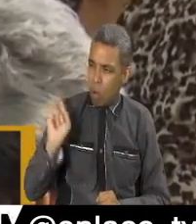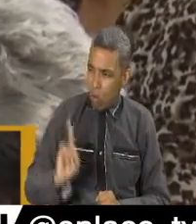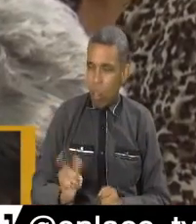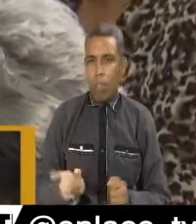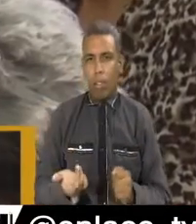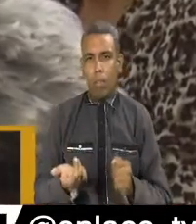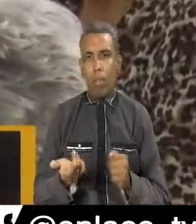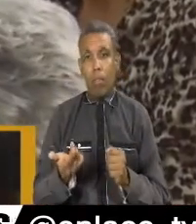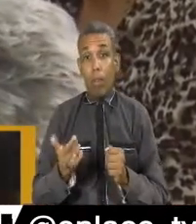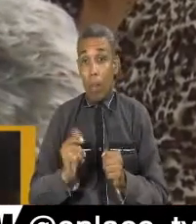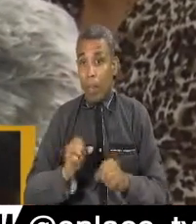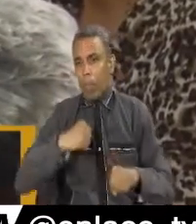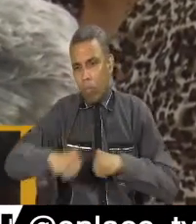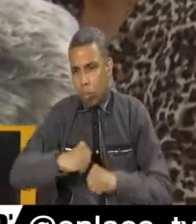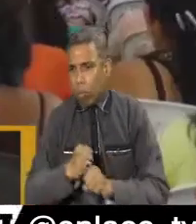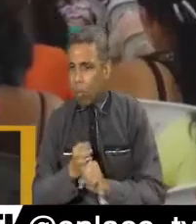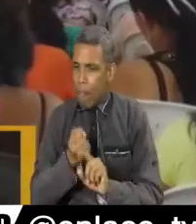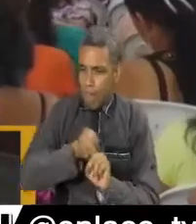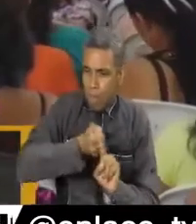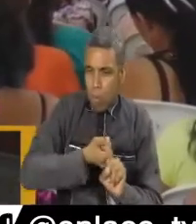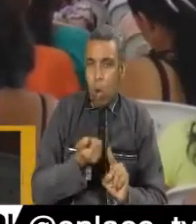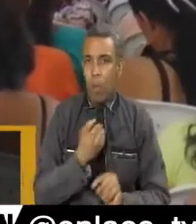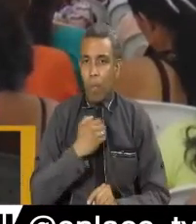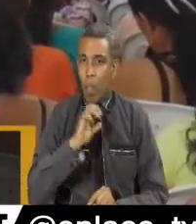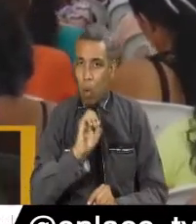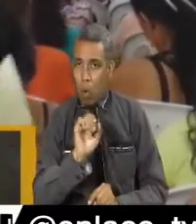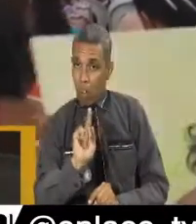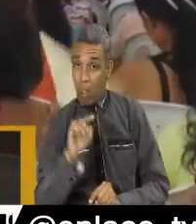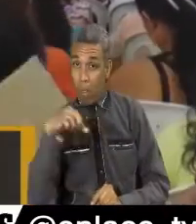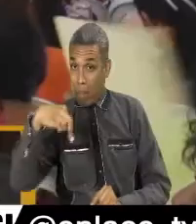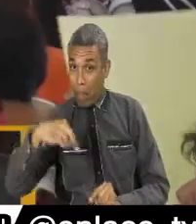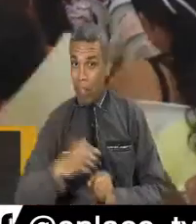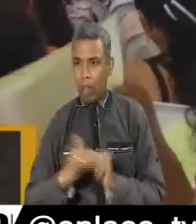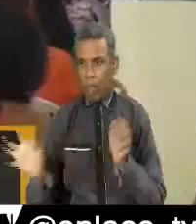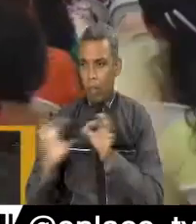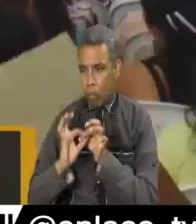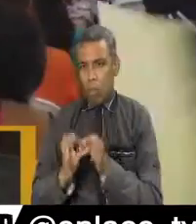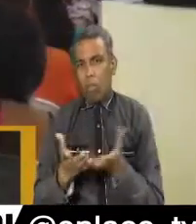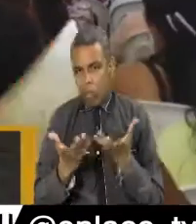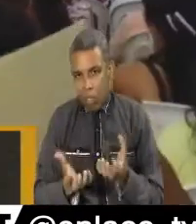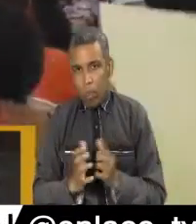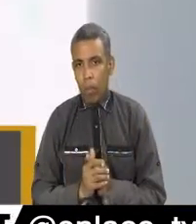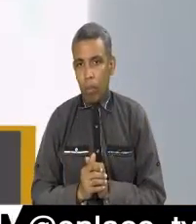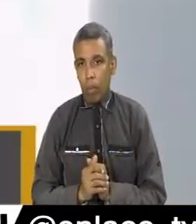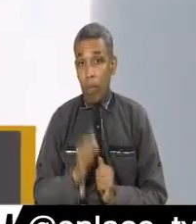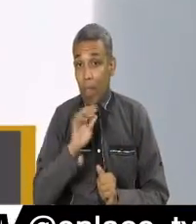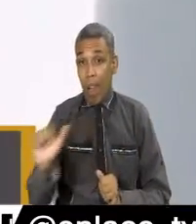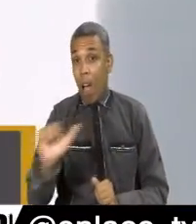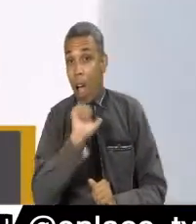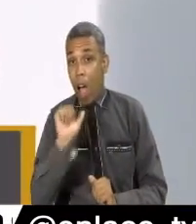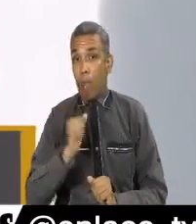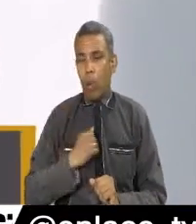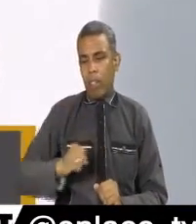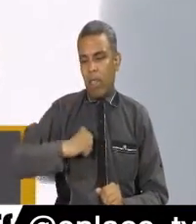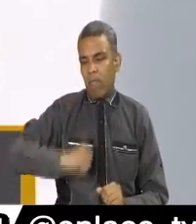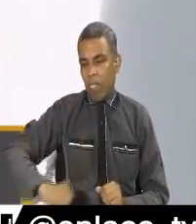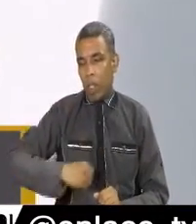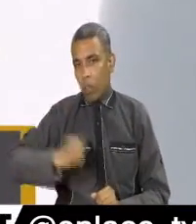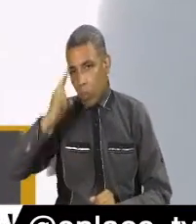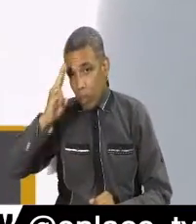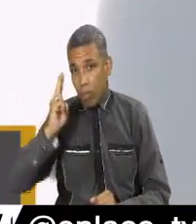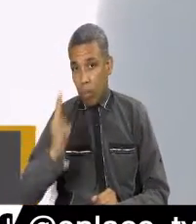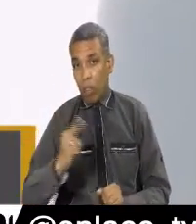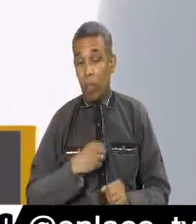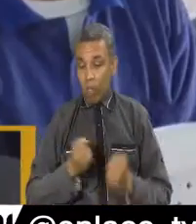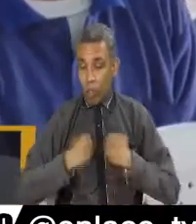oficina, la OFP, para poder realmente conseguir los derechos de las mujeres. La Organización Femenina Popular, con